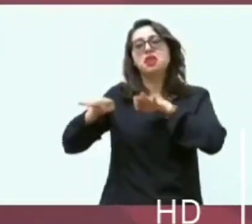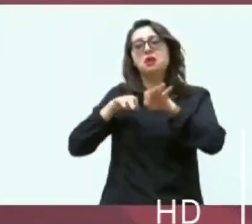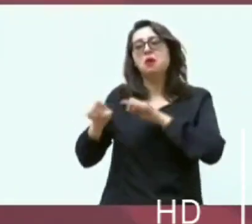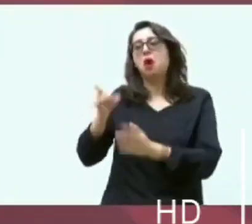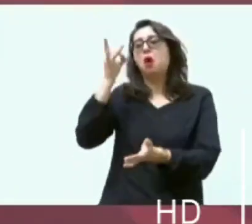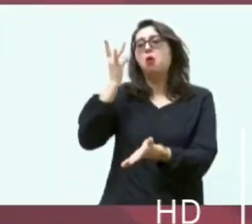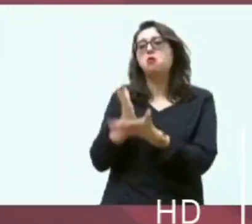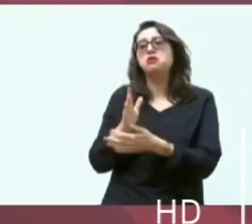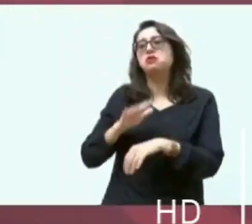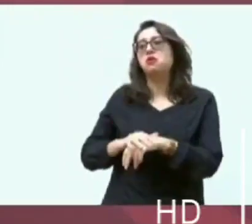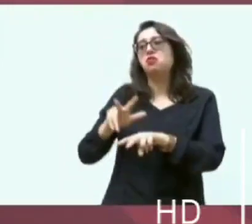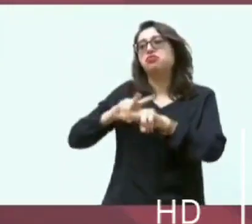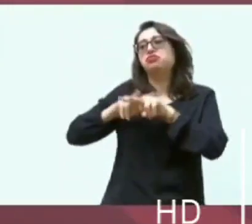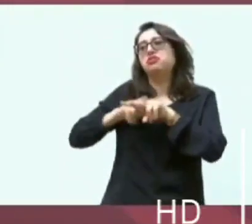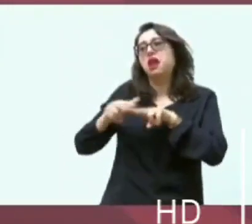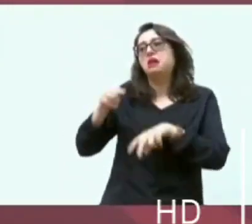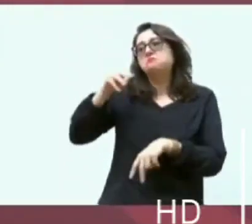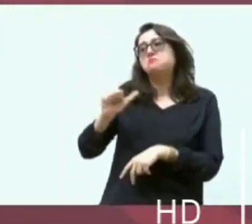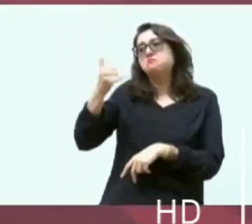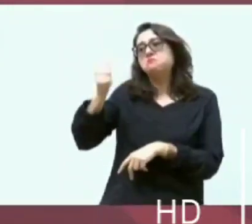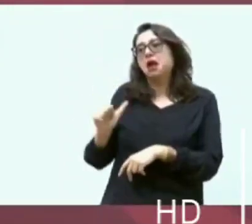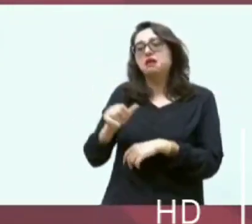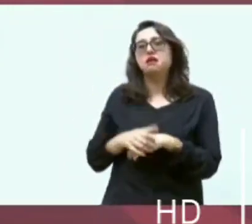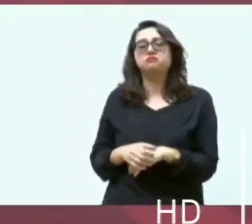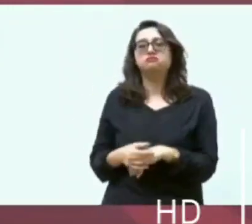la refinería y